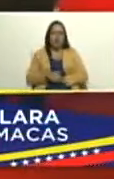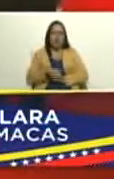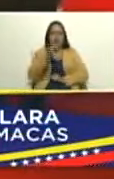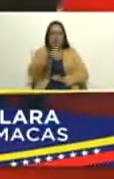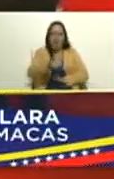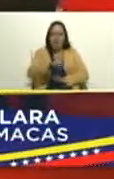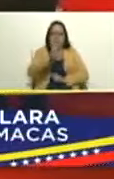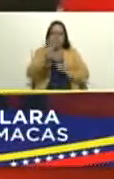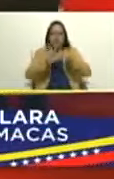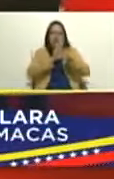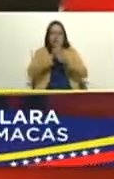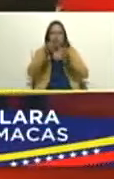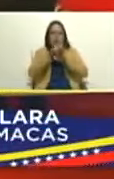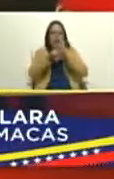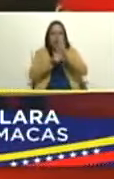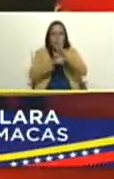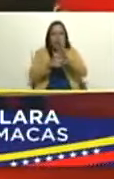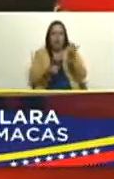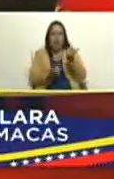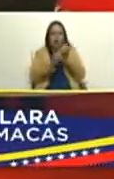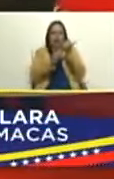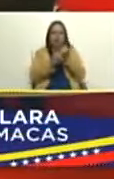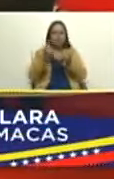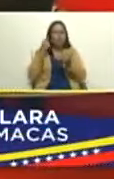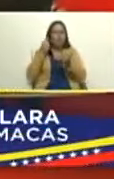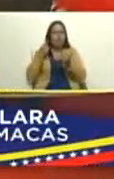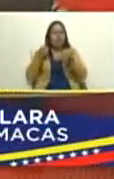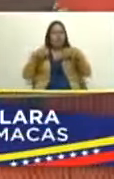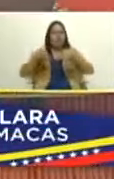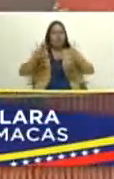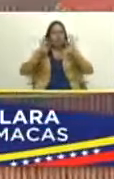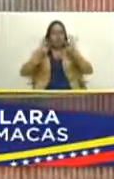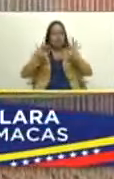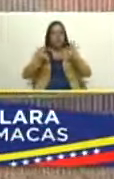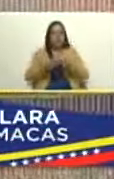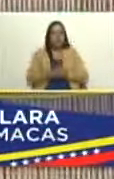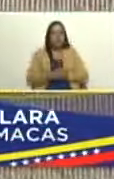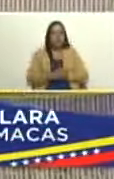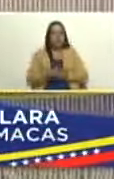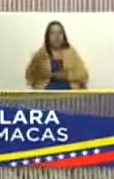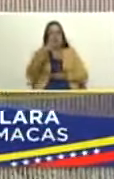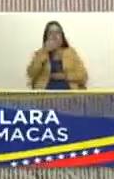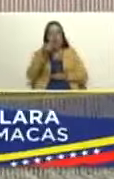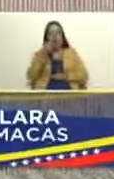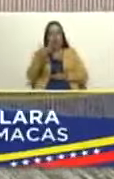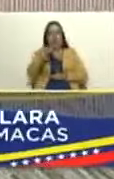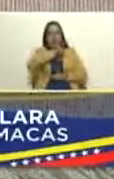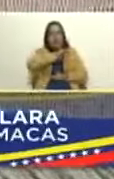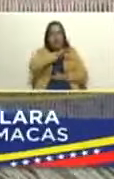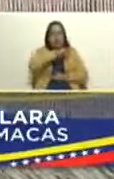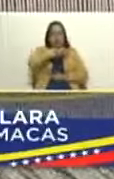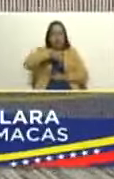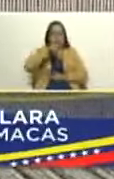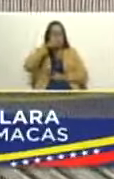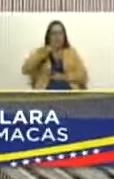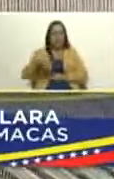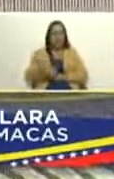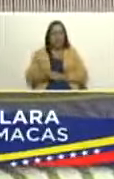normas de convivencia, en especial la reactivación del estado de bienestar social de nuestro pueblo. Yo quiero que la